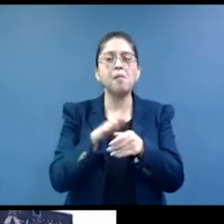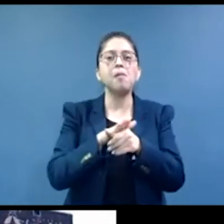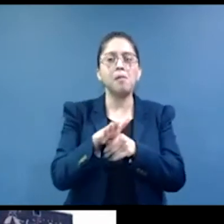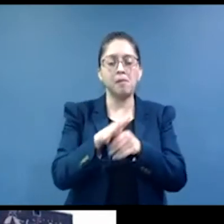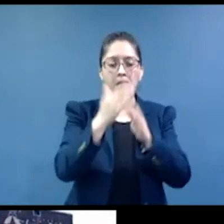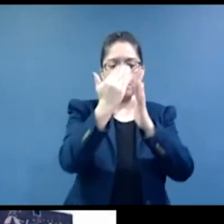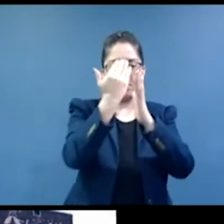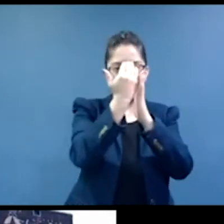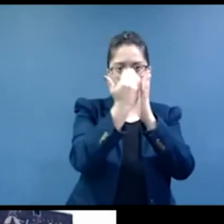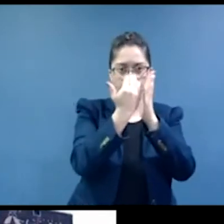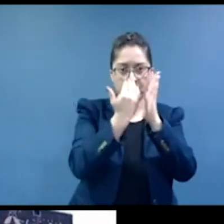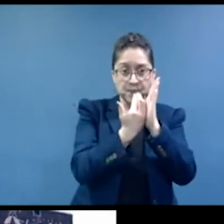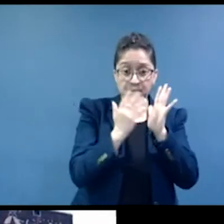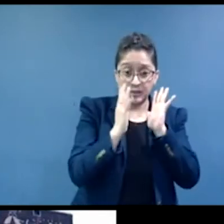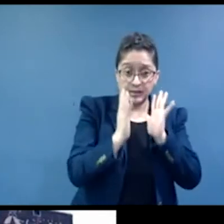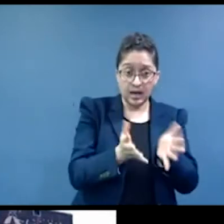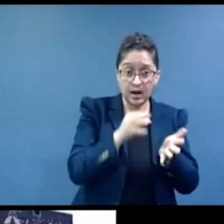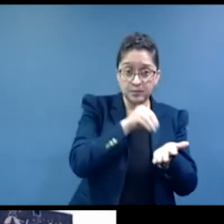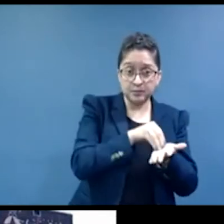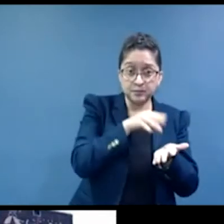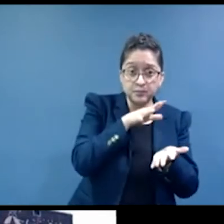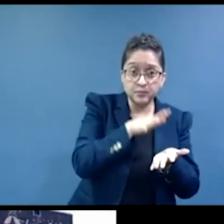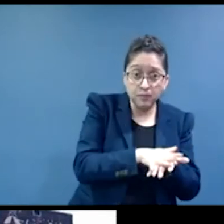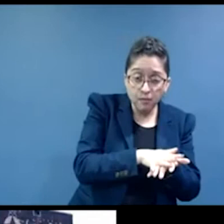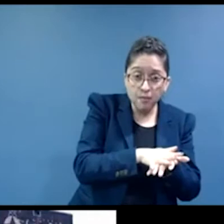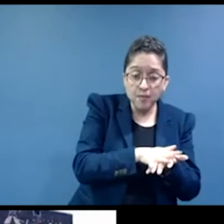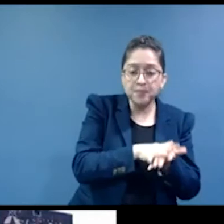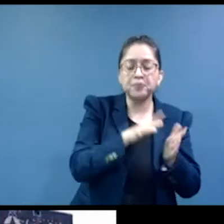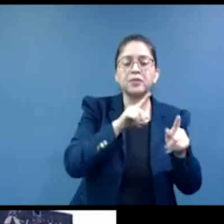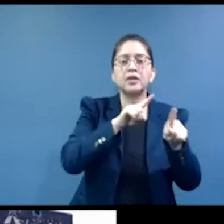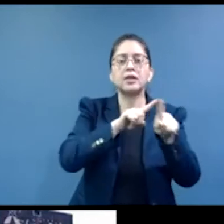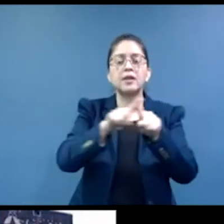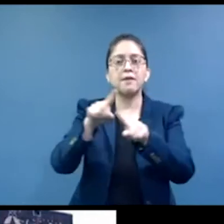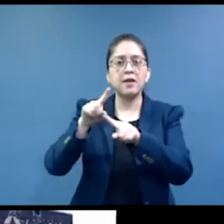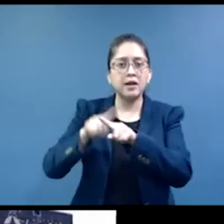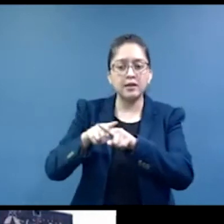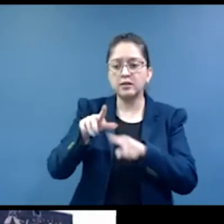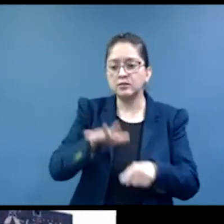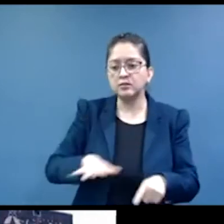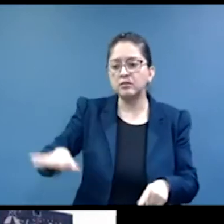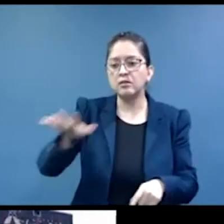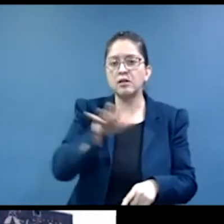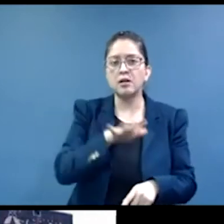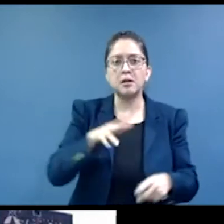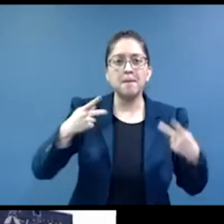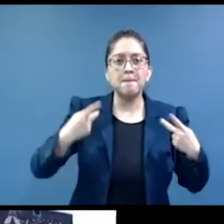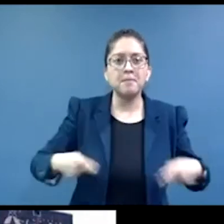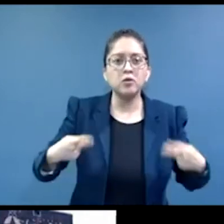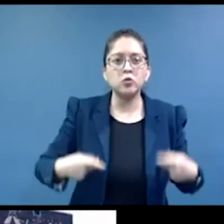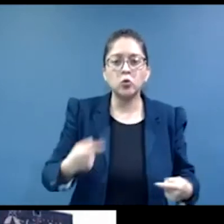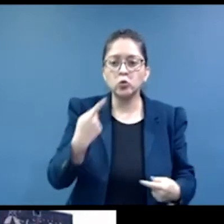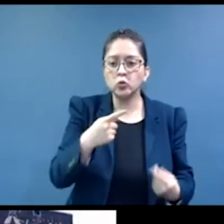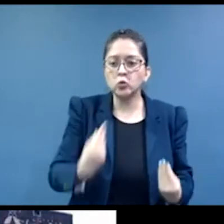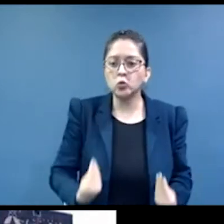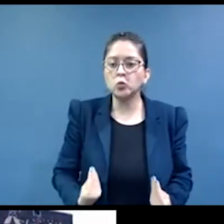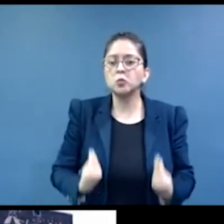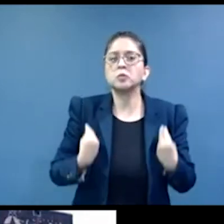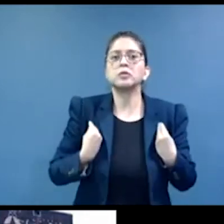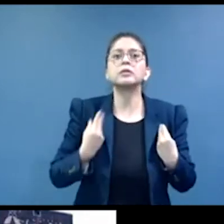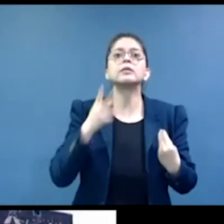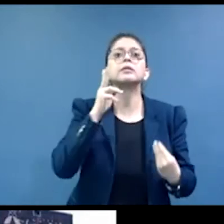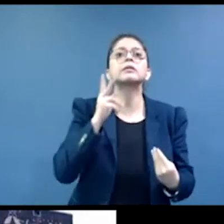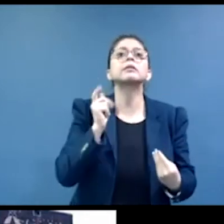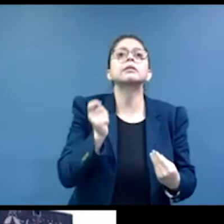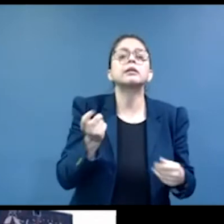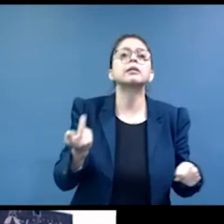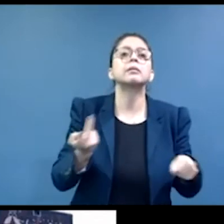existen, ¿no? El impacto que estos criterios están teniendo en la vida de las personas y retomar algunos